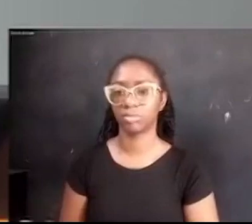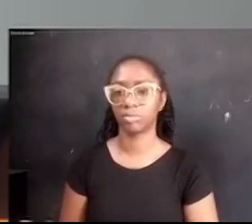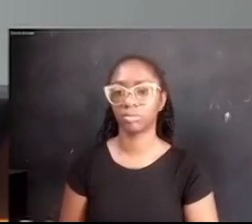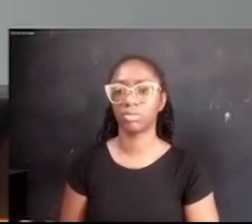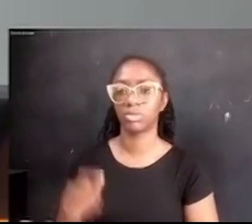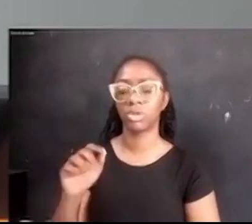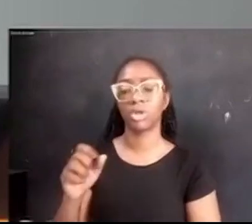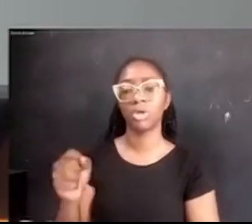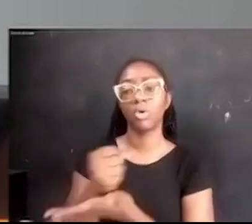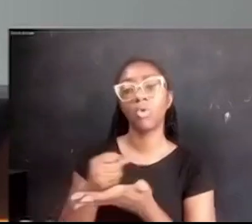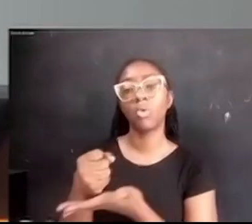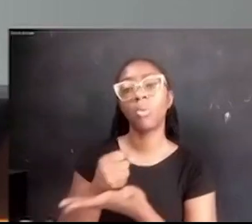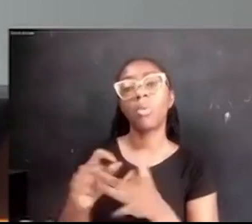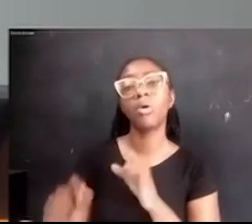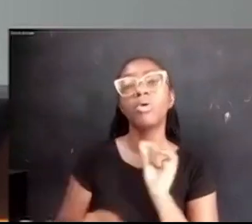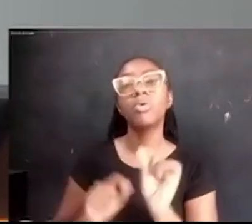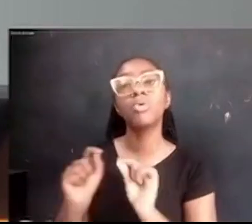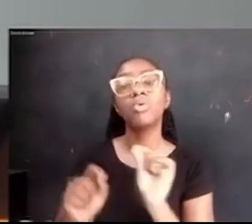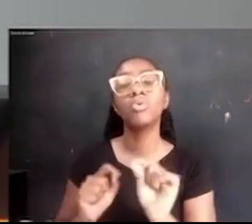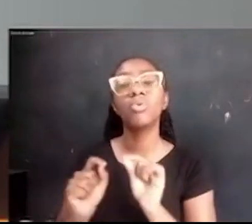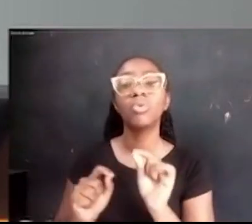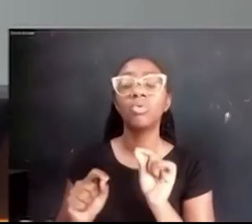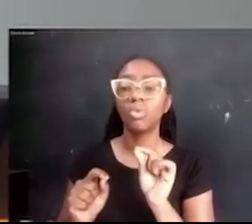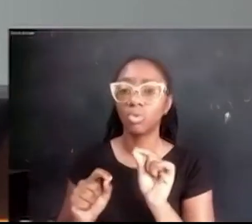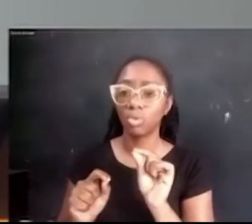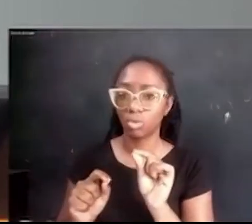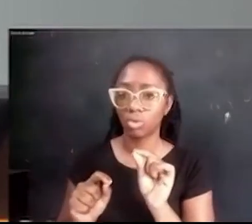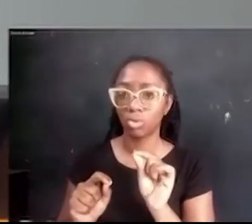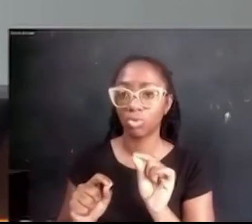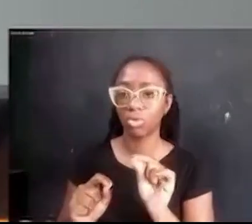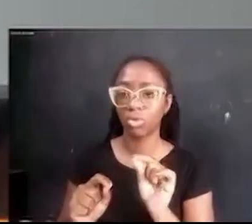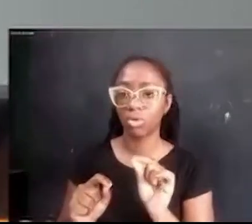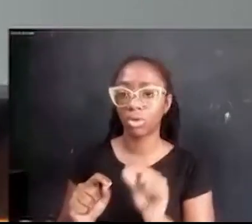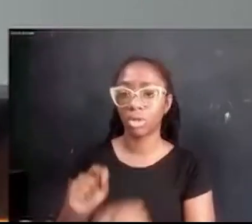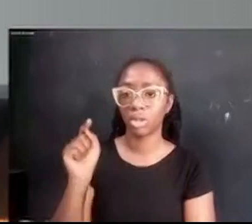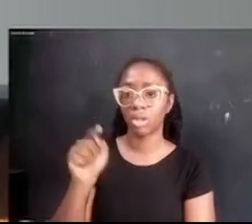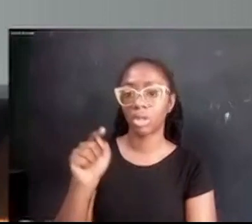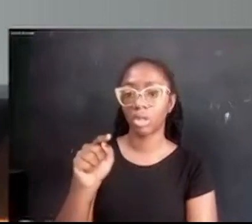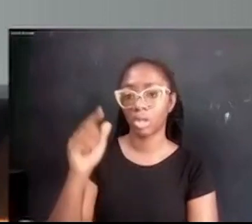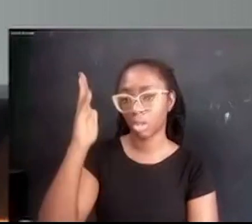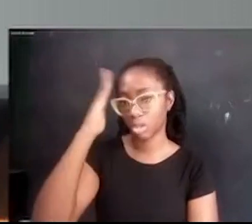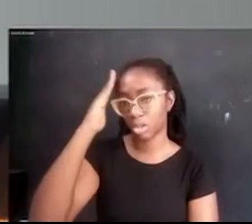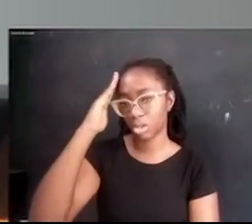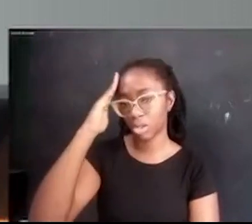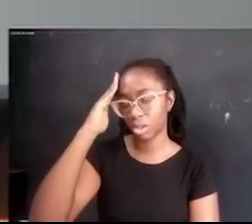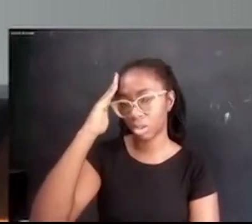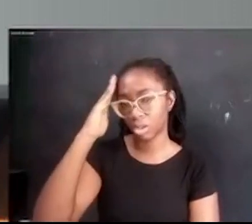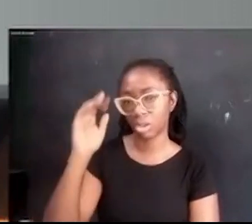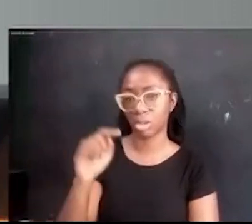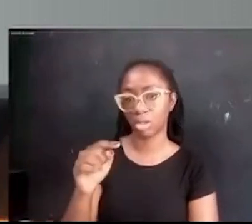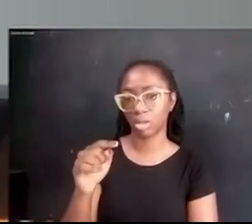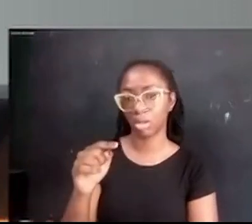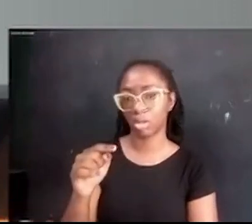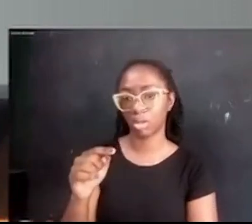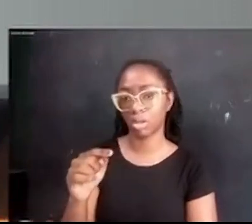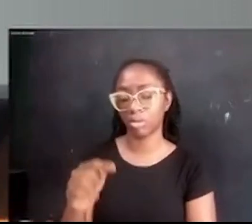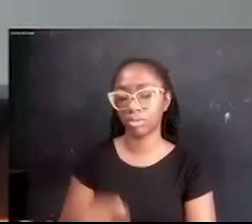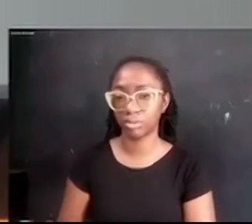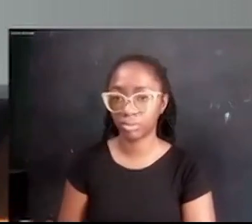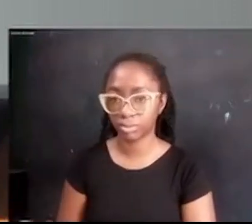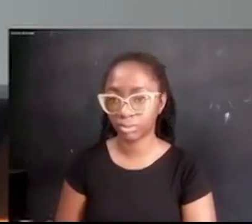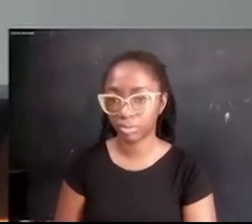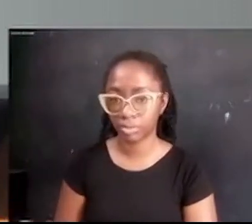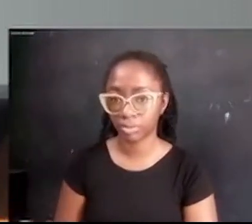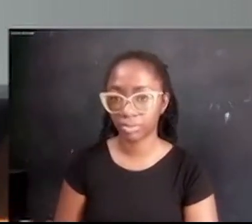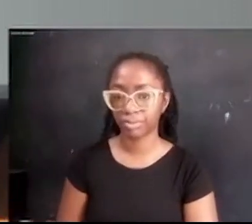la nación es el actor fundamental y soberano de la vida constitucional. Escribe Sieyès, la